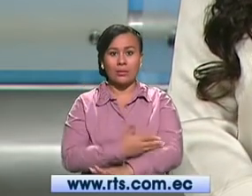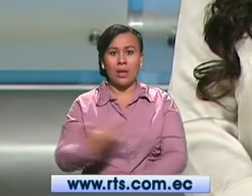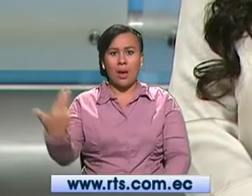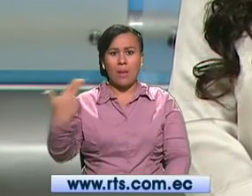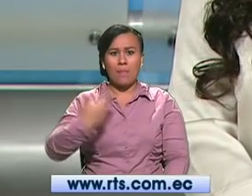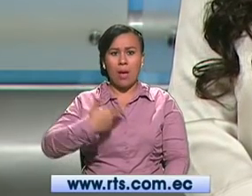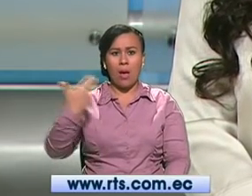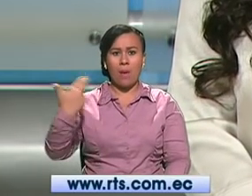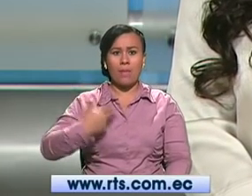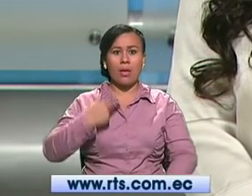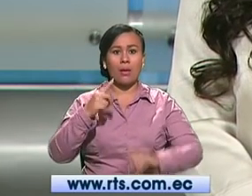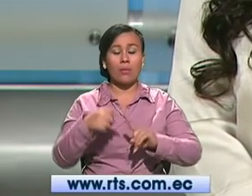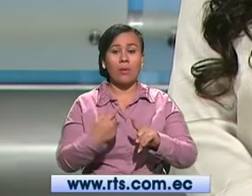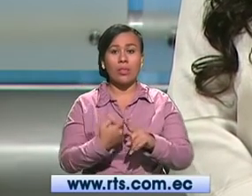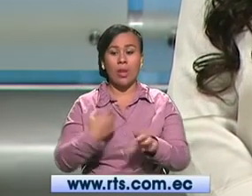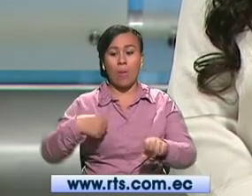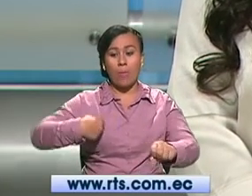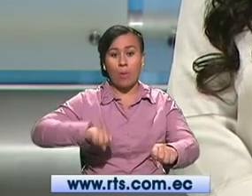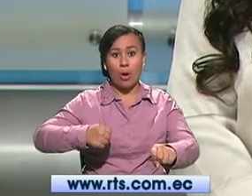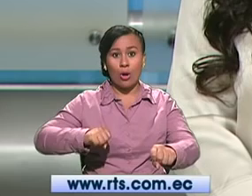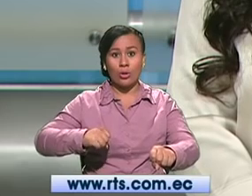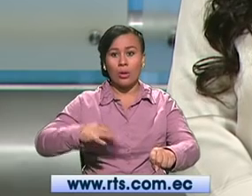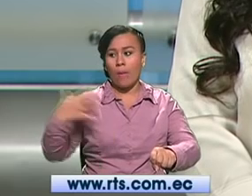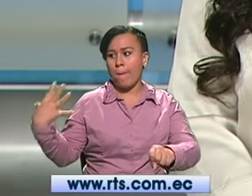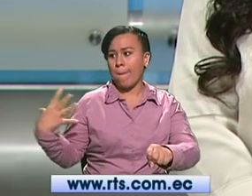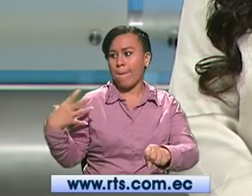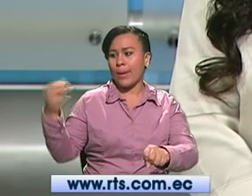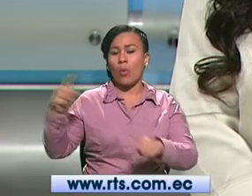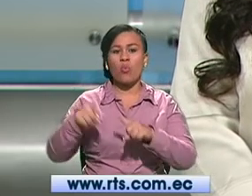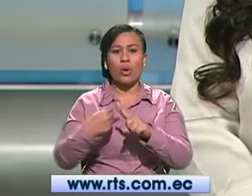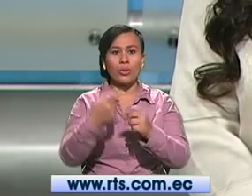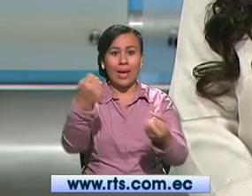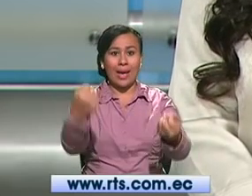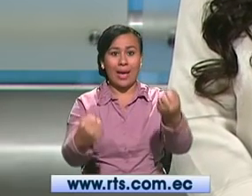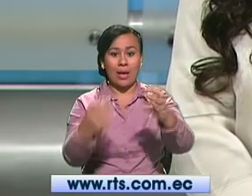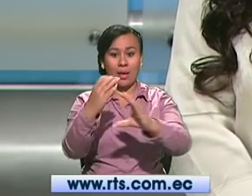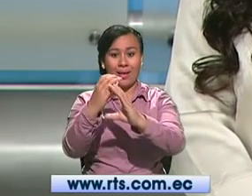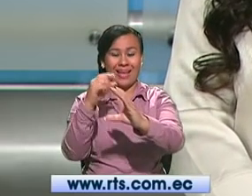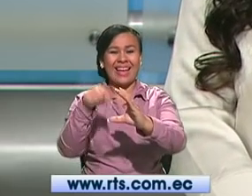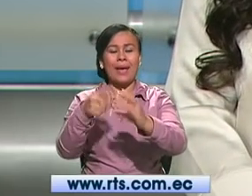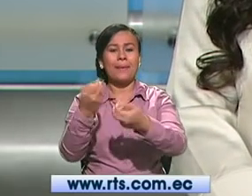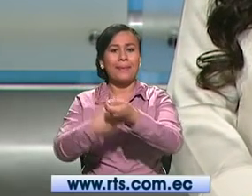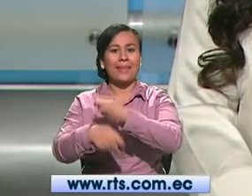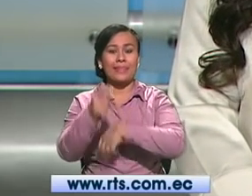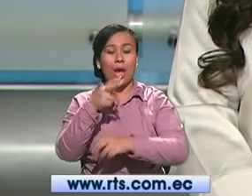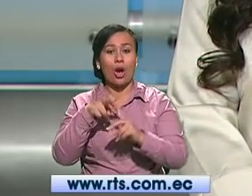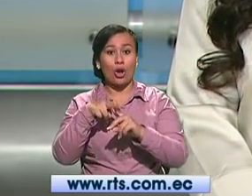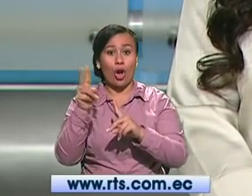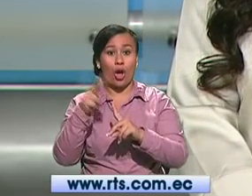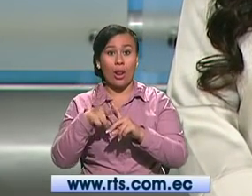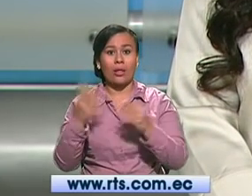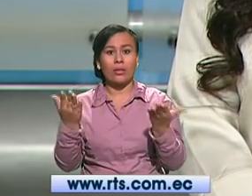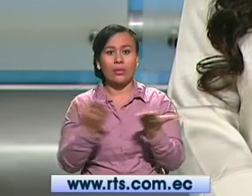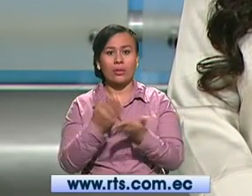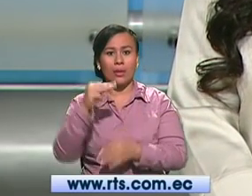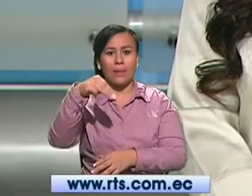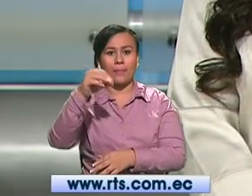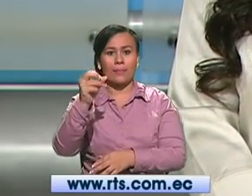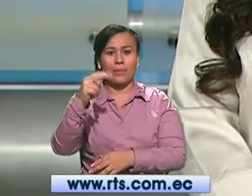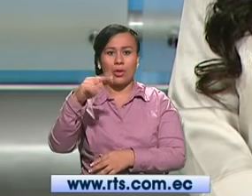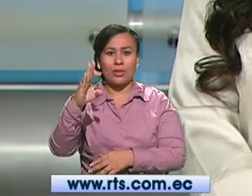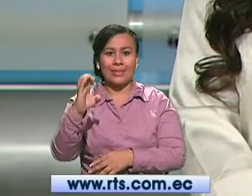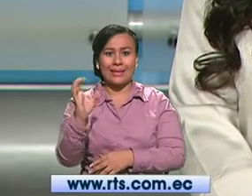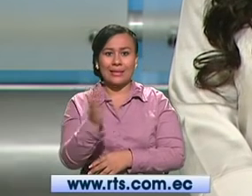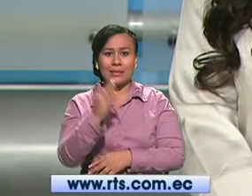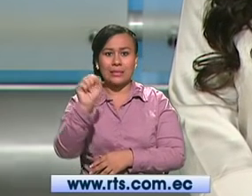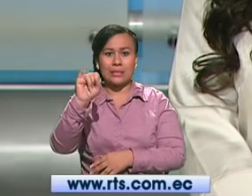cuando intentaron robarle su moto mientras custodiaba un carro distribuidor de gaseosas. El hecho ocurrió en el sector de Monte Sinaí, en el noroeste de